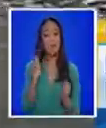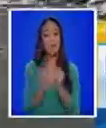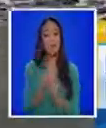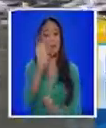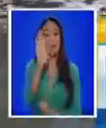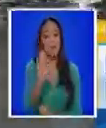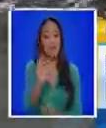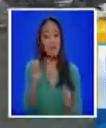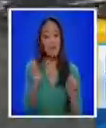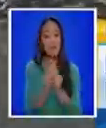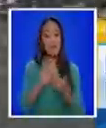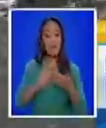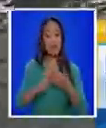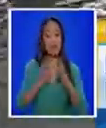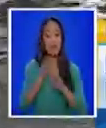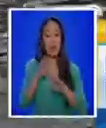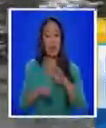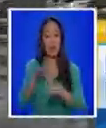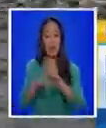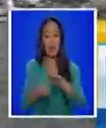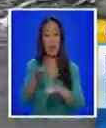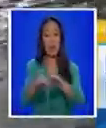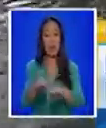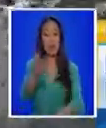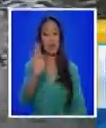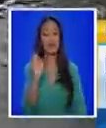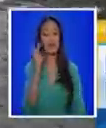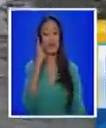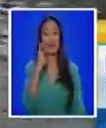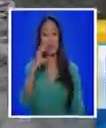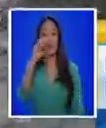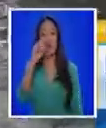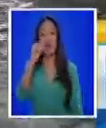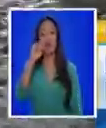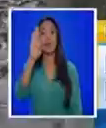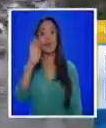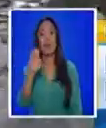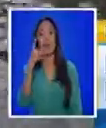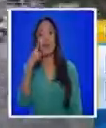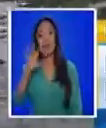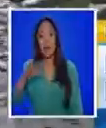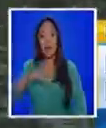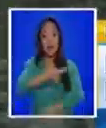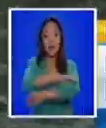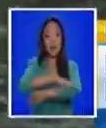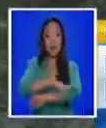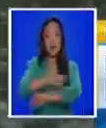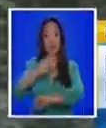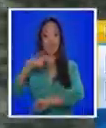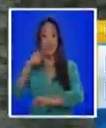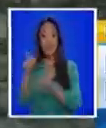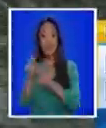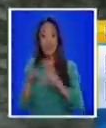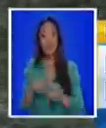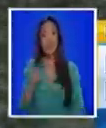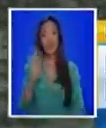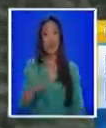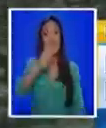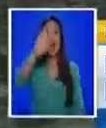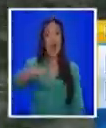y pasa, bote a la vista, Comité del Pueblo, y la ronda en segundo lugar, viene